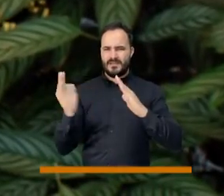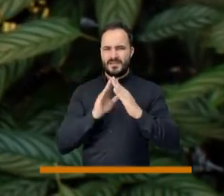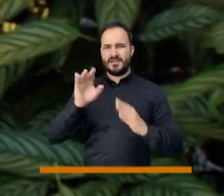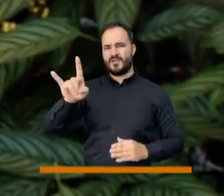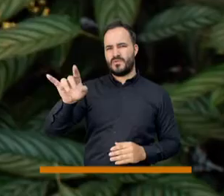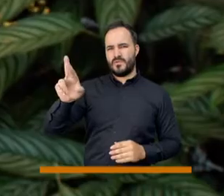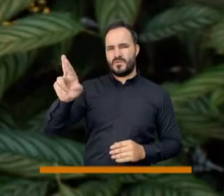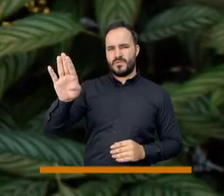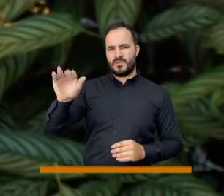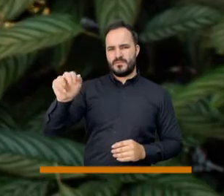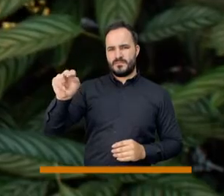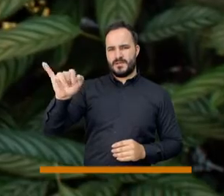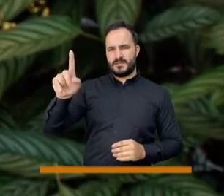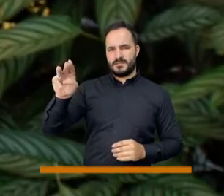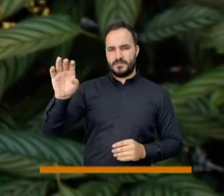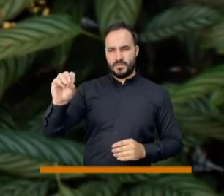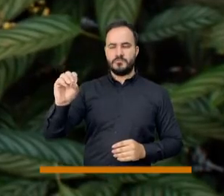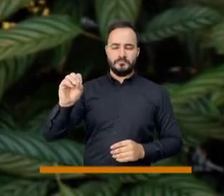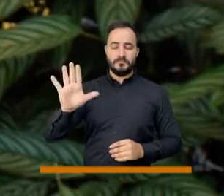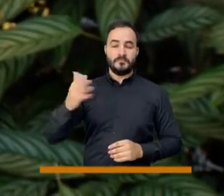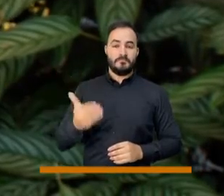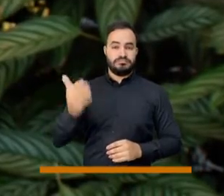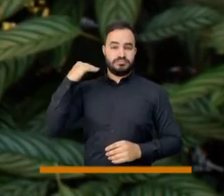urbanismo. Esta ciudad desde